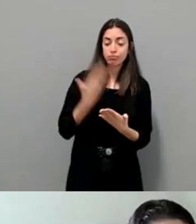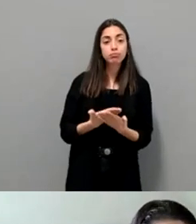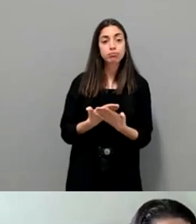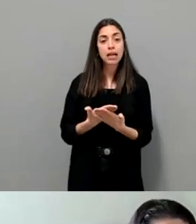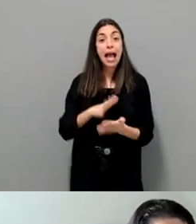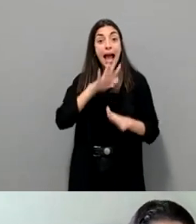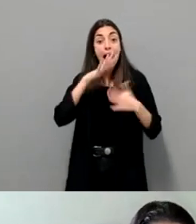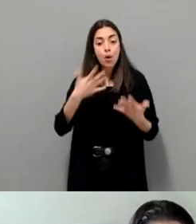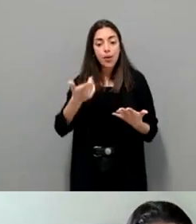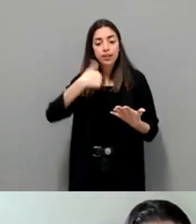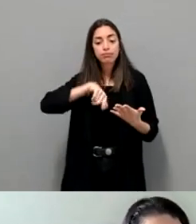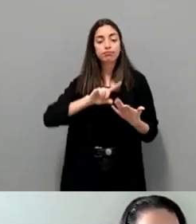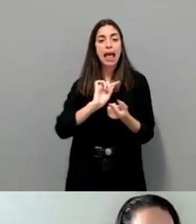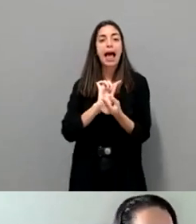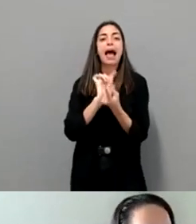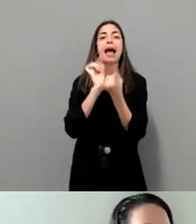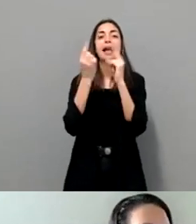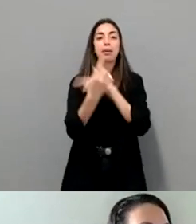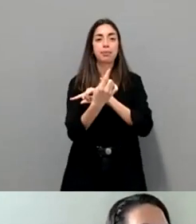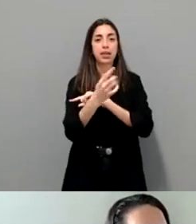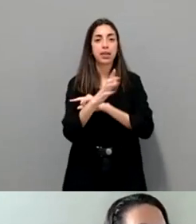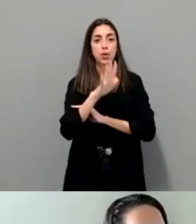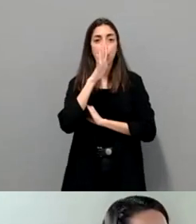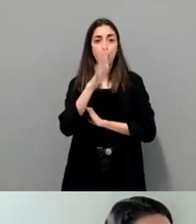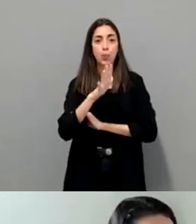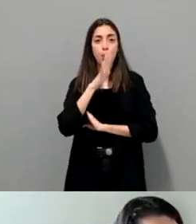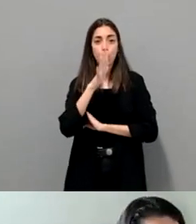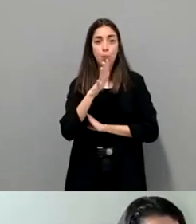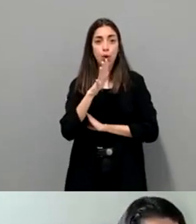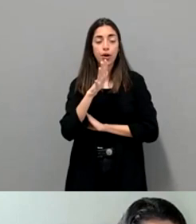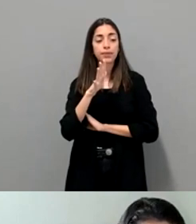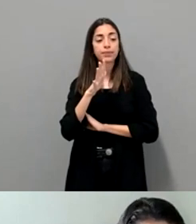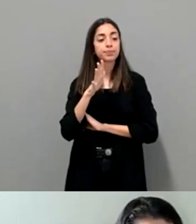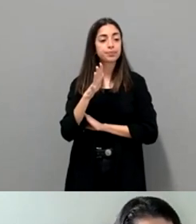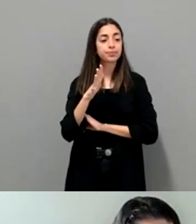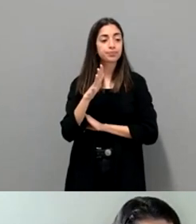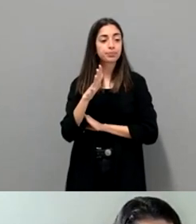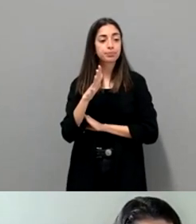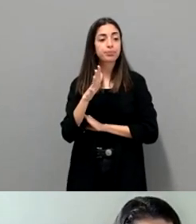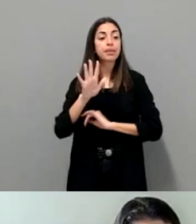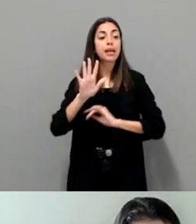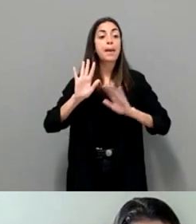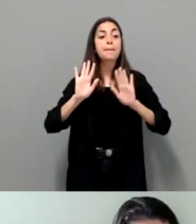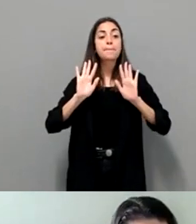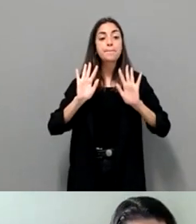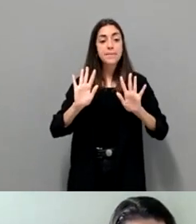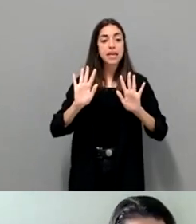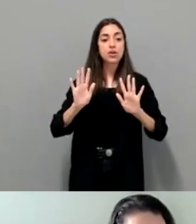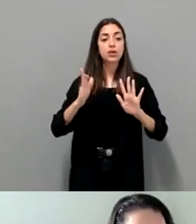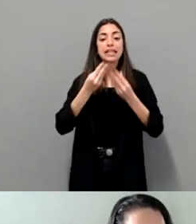ahora va cambiando porque se van igualando los roles de género, pero en la